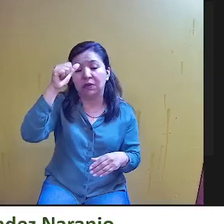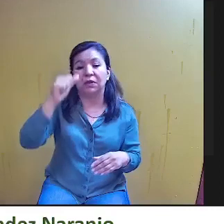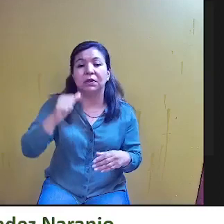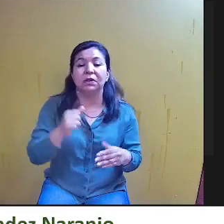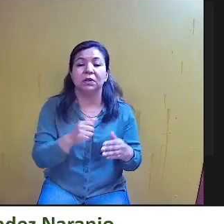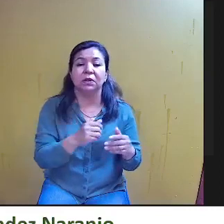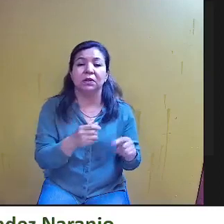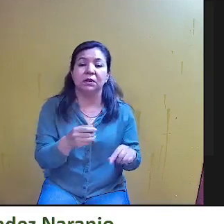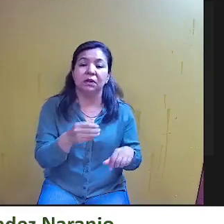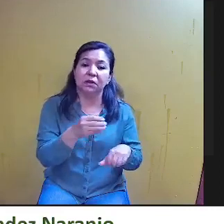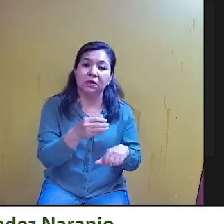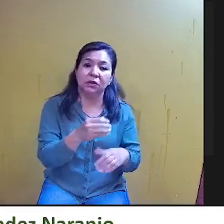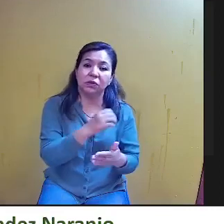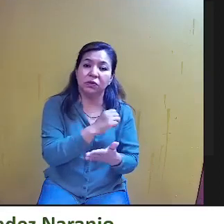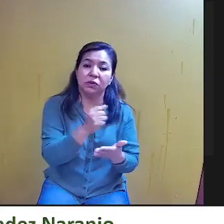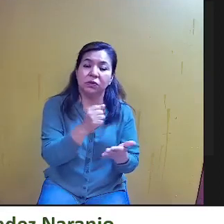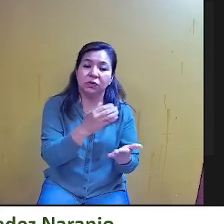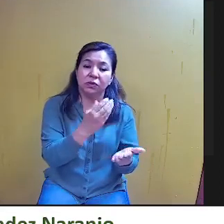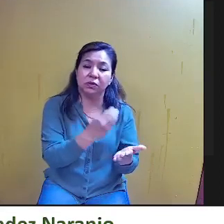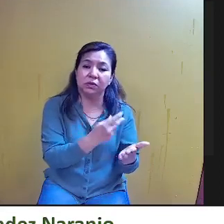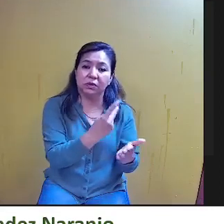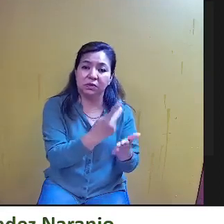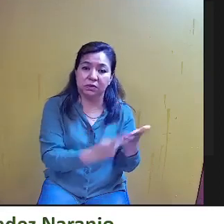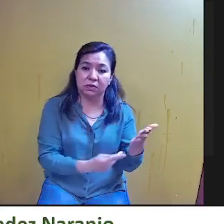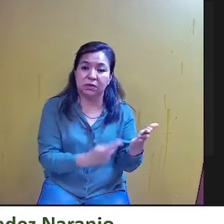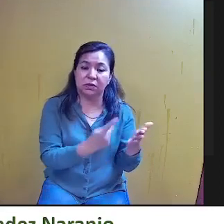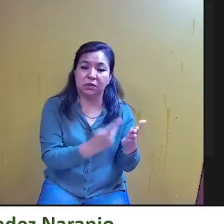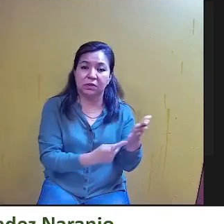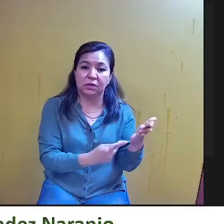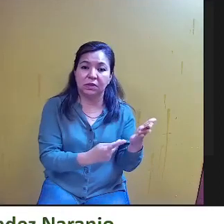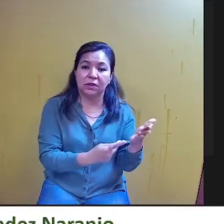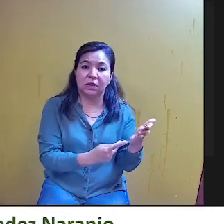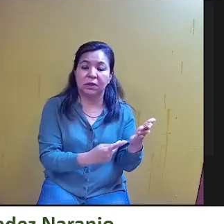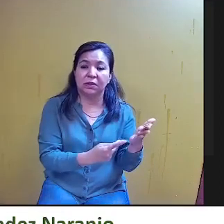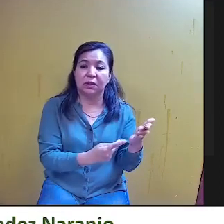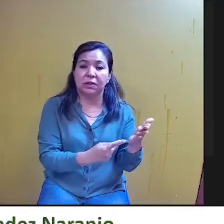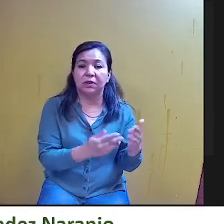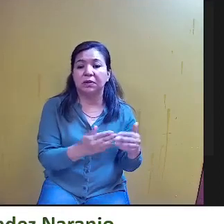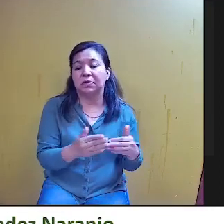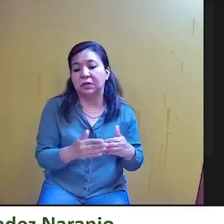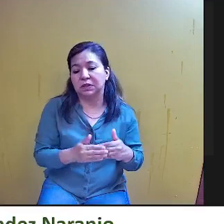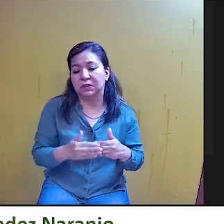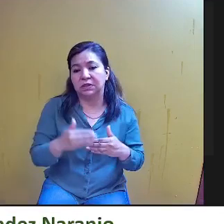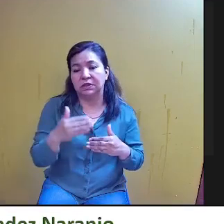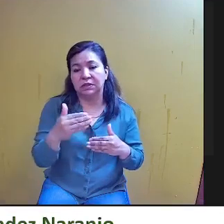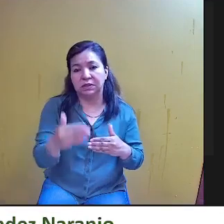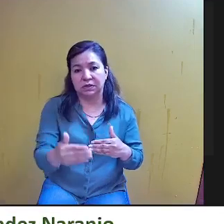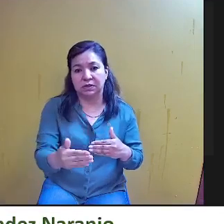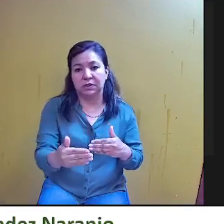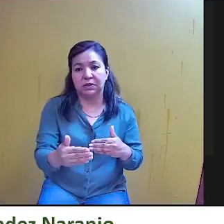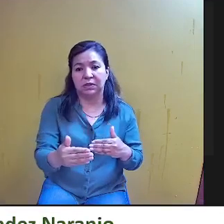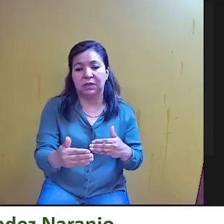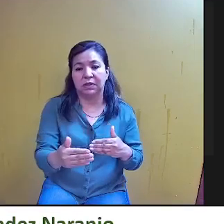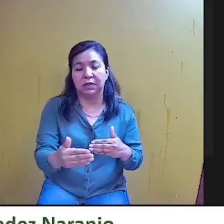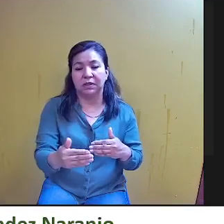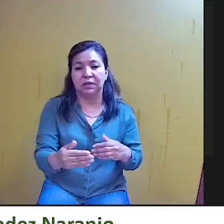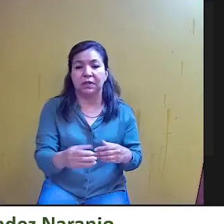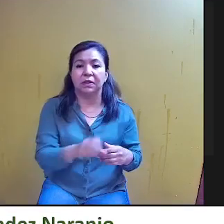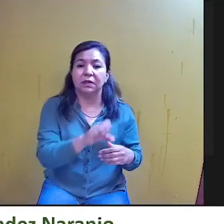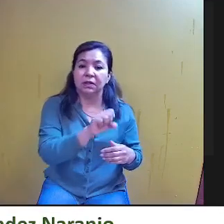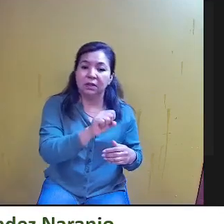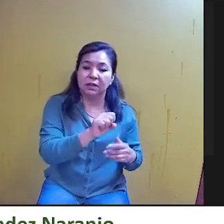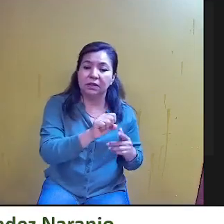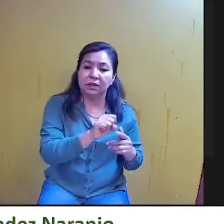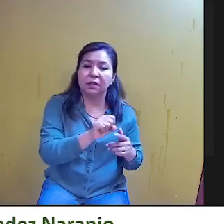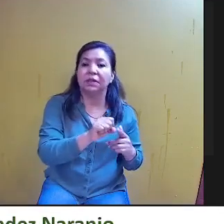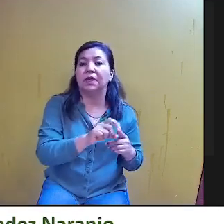donde en efecto se modifica la calificación aprobatoria para acceder a la siguiente etapa del procedimiento, de 70 a 60, fue